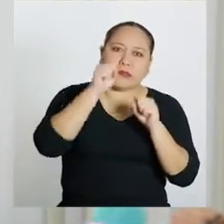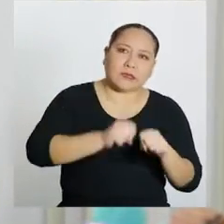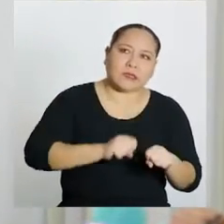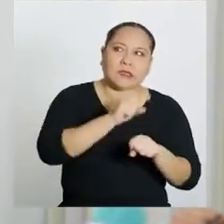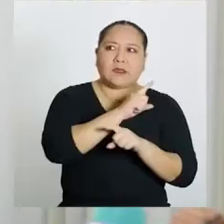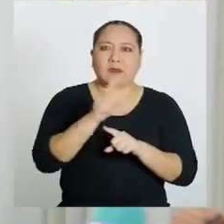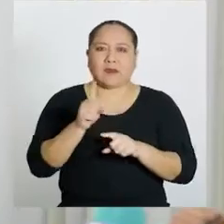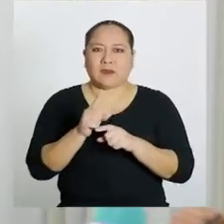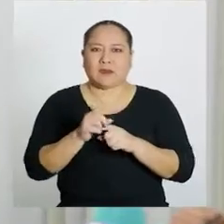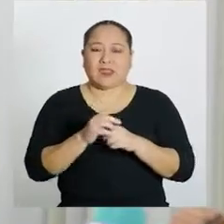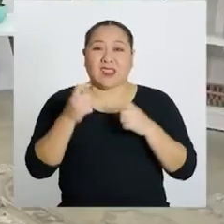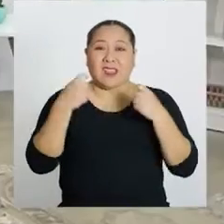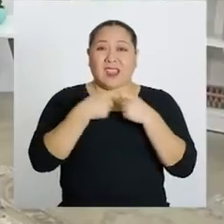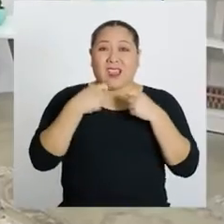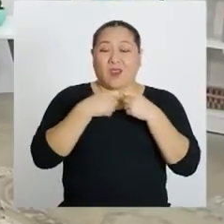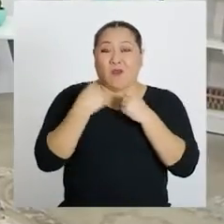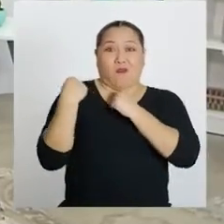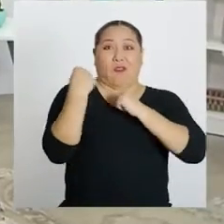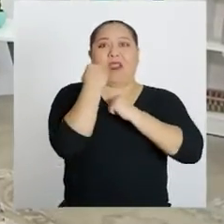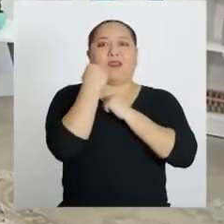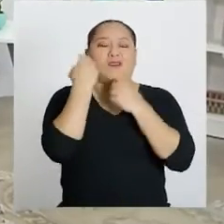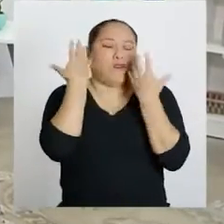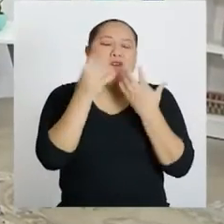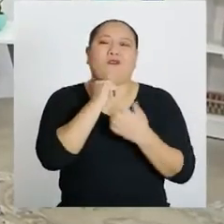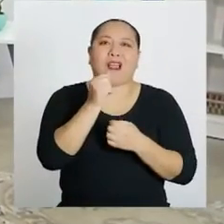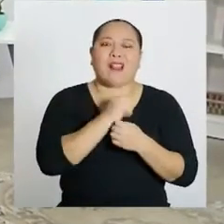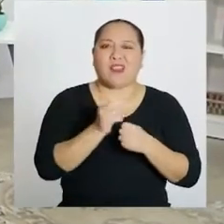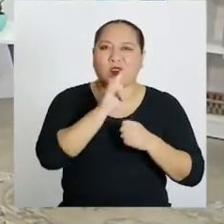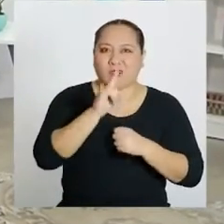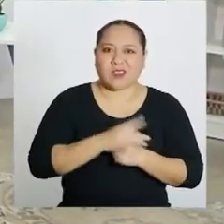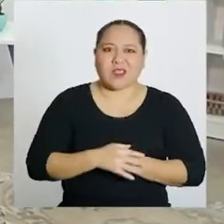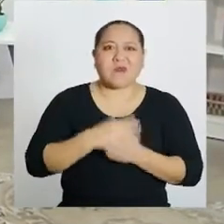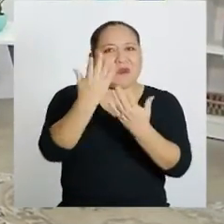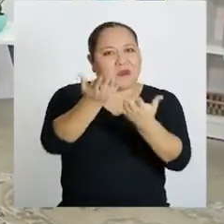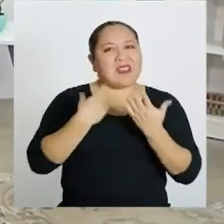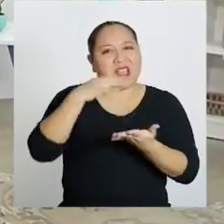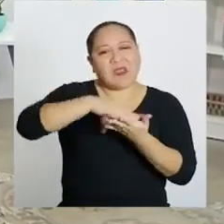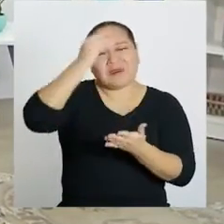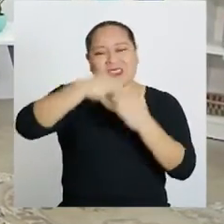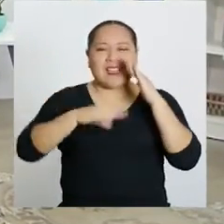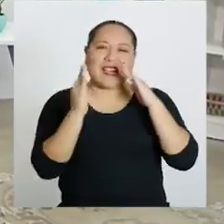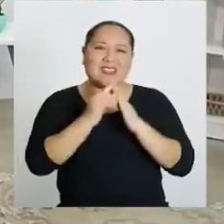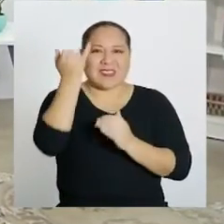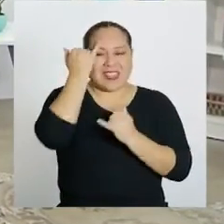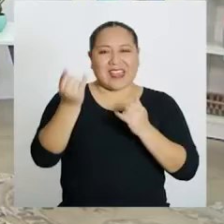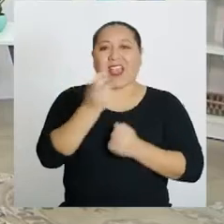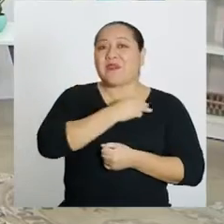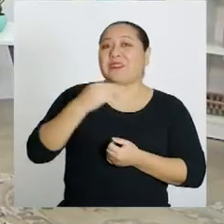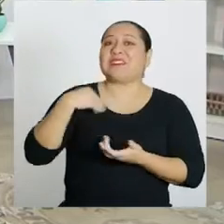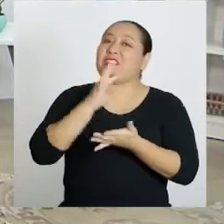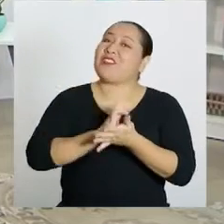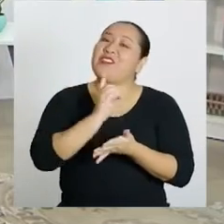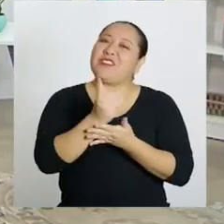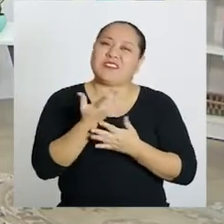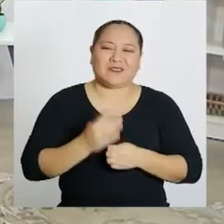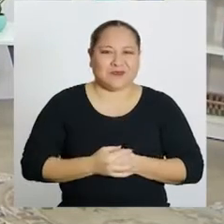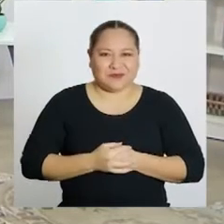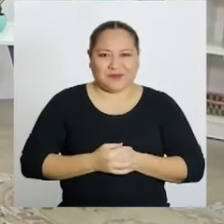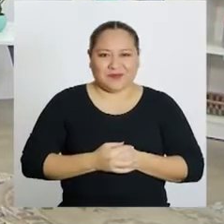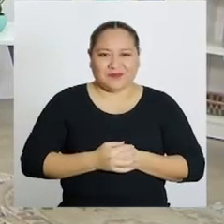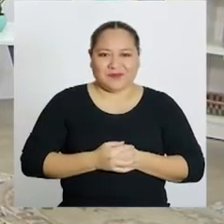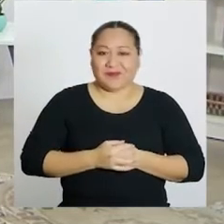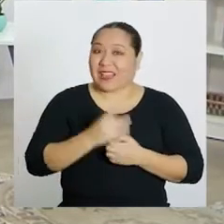energía, si todavía no la gasto. Bienvenidas y bienvenidos a Aprende en Casa, una iniciativa del Ministerio de